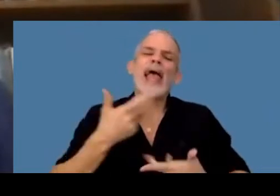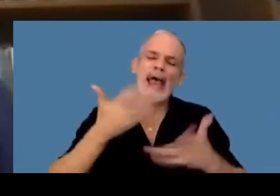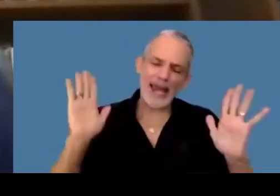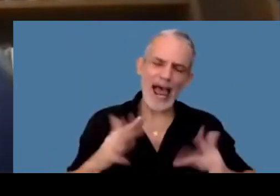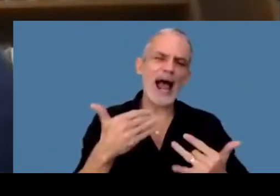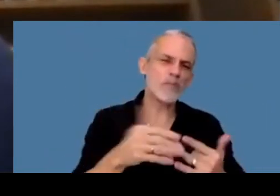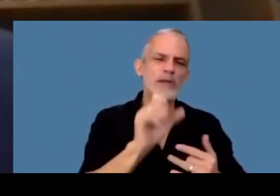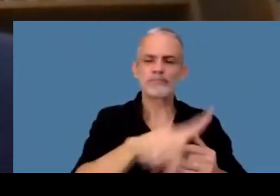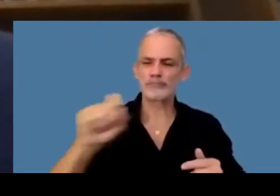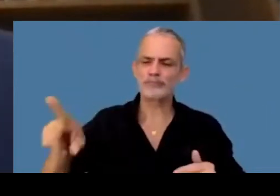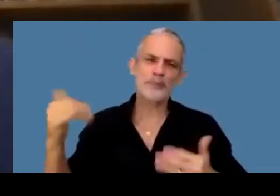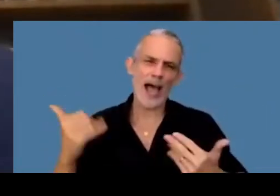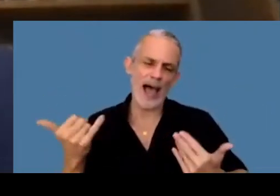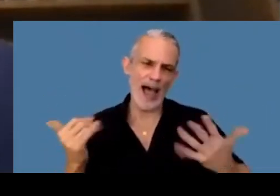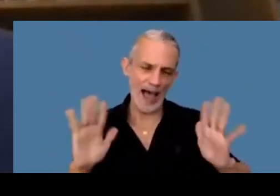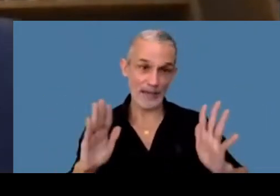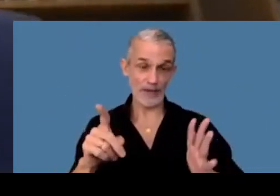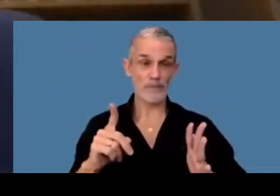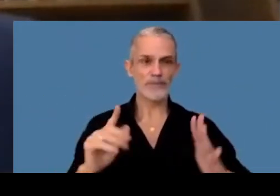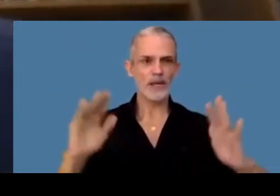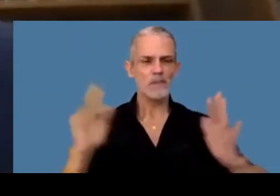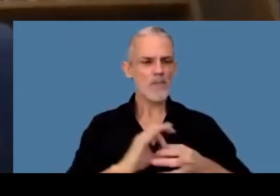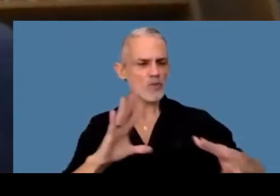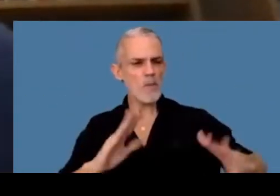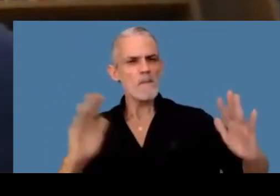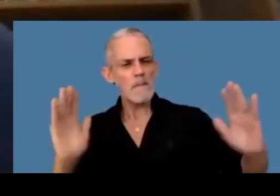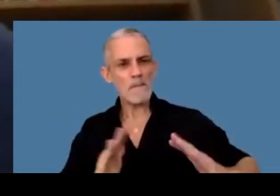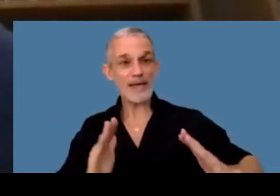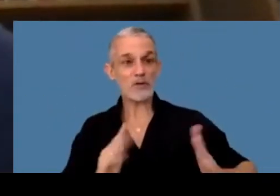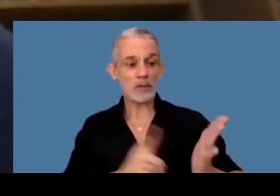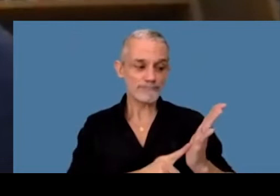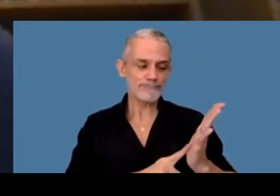pero menor autonomía. ¿Por qué? Porque es otra forma de concentrar,